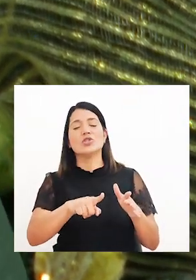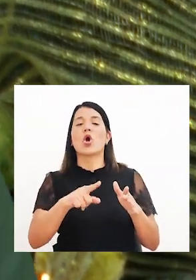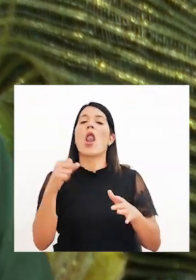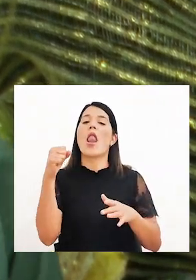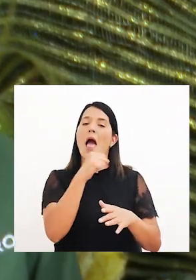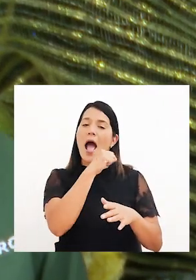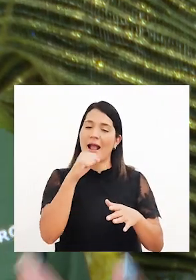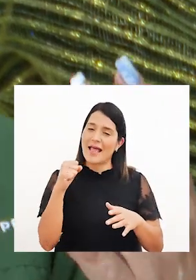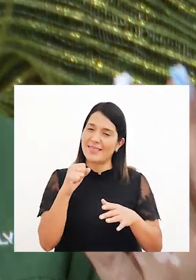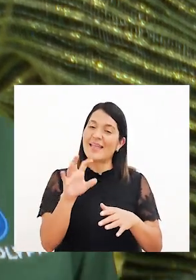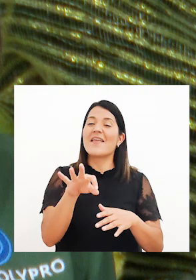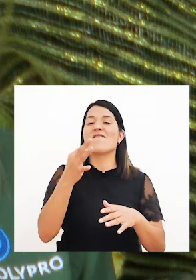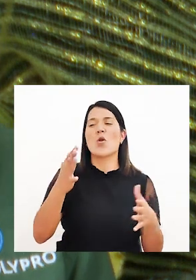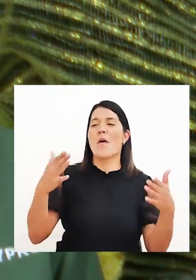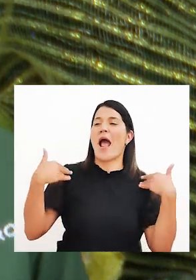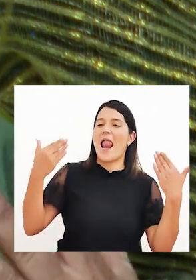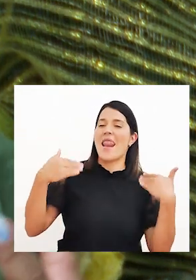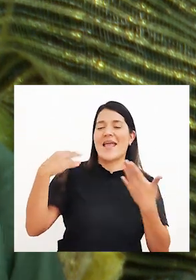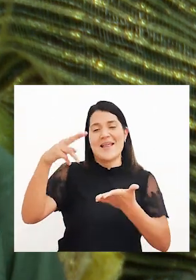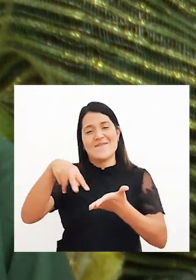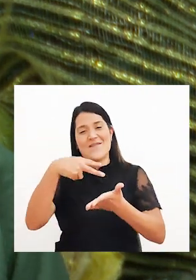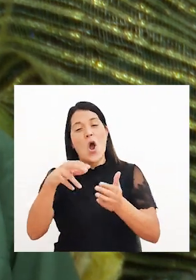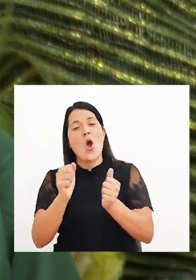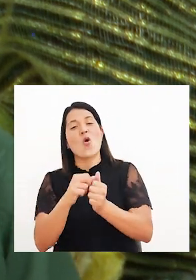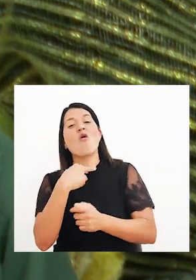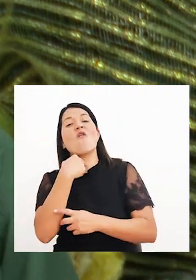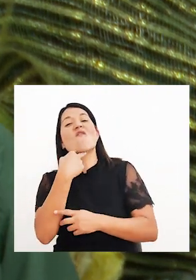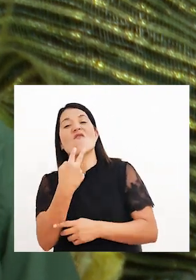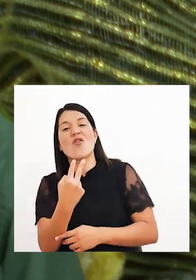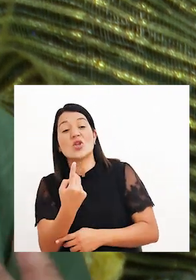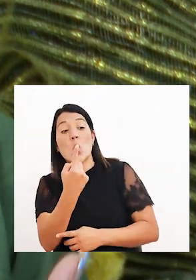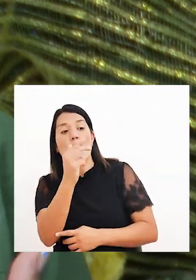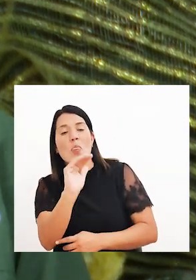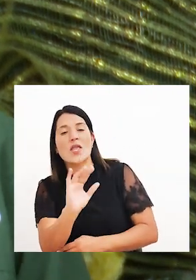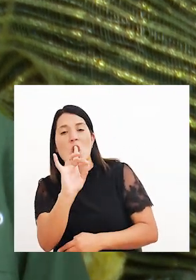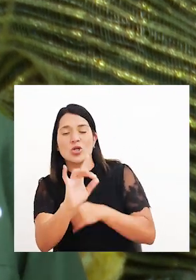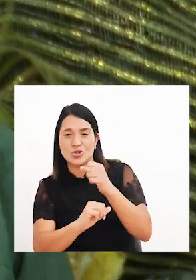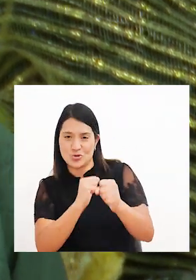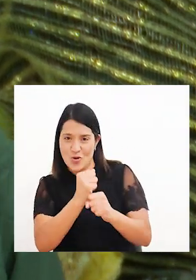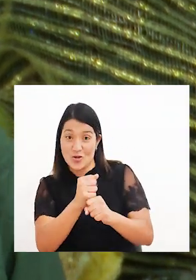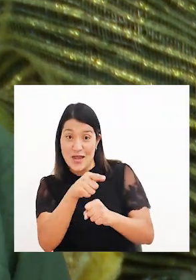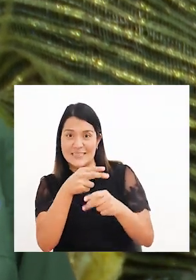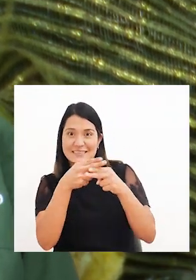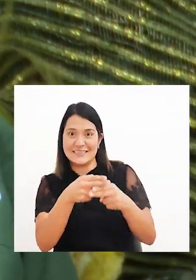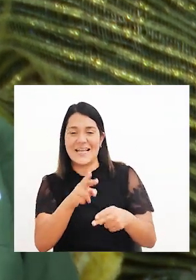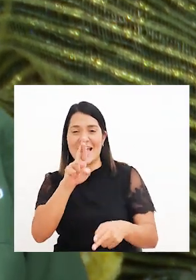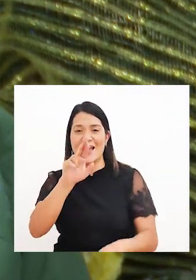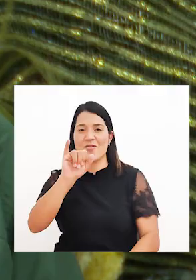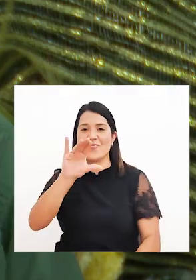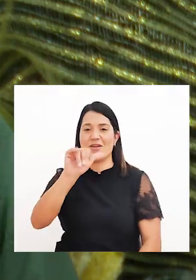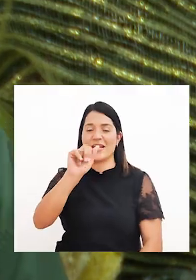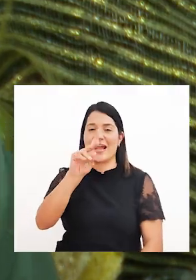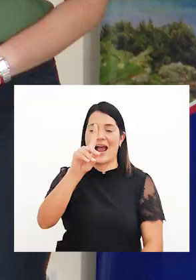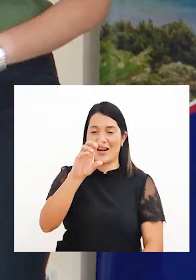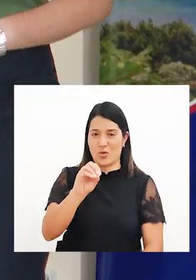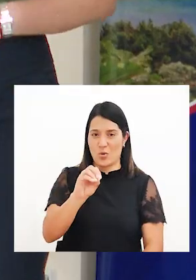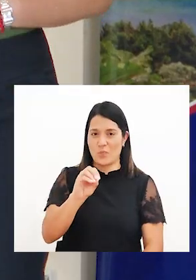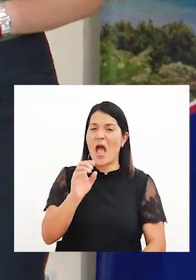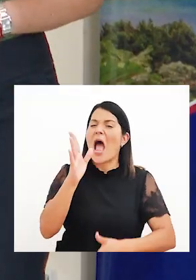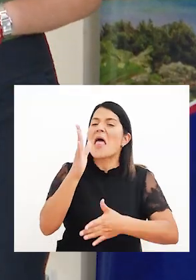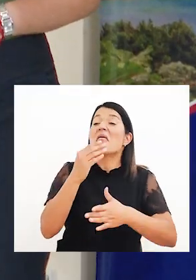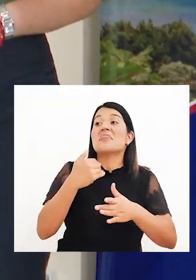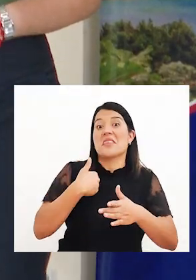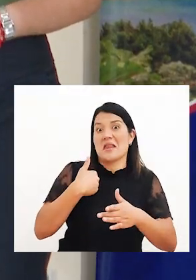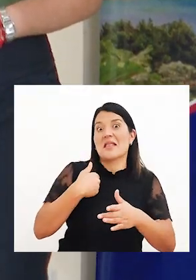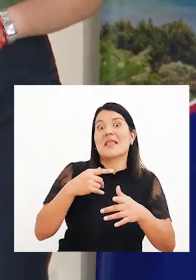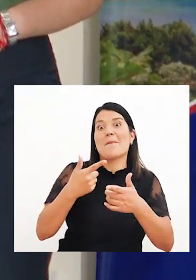conocemos, alegre, bailable y con voz de niño de 8 años, que en ese momento era llamado Ricardo Quincy. Hay versiones